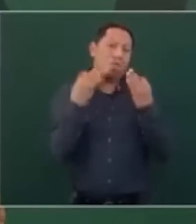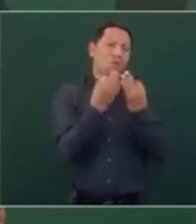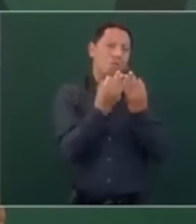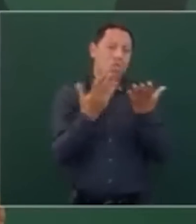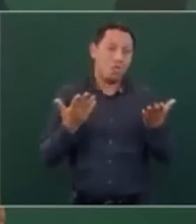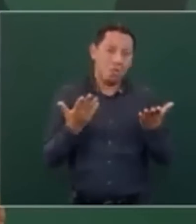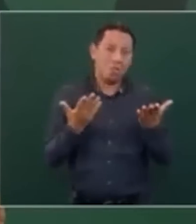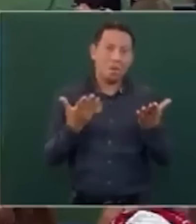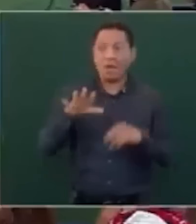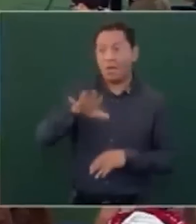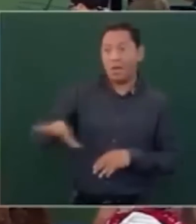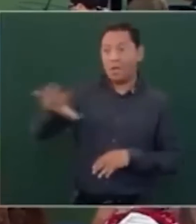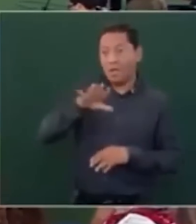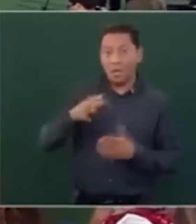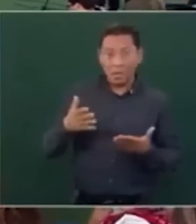enemigos del pueblo,